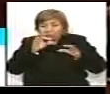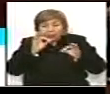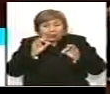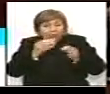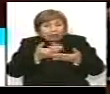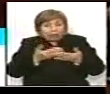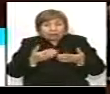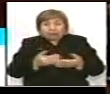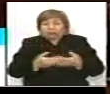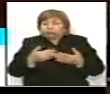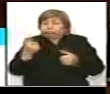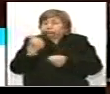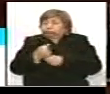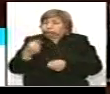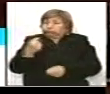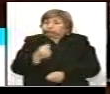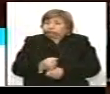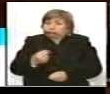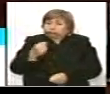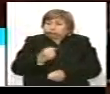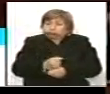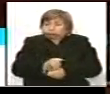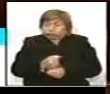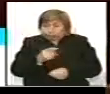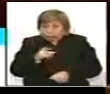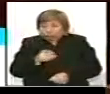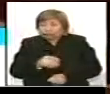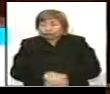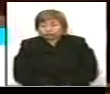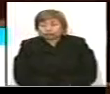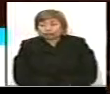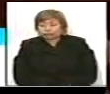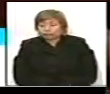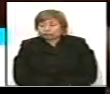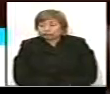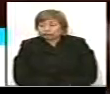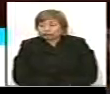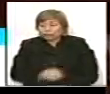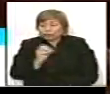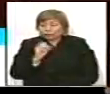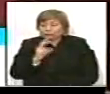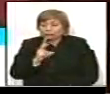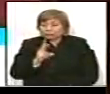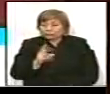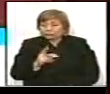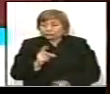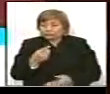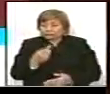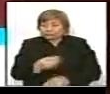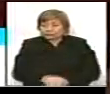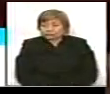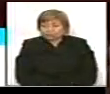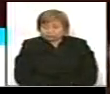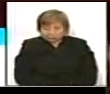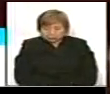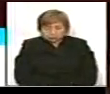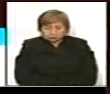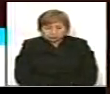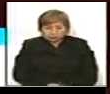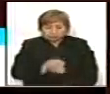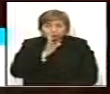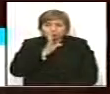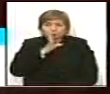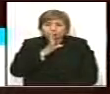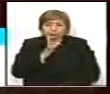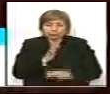atesórenlo y trabájenlo. ¿Ya? Ok, vamos a hacer el primer ejercicio cuando hablamos